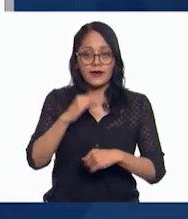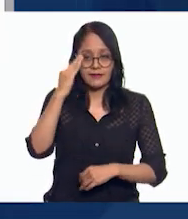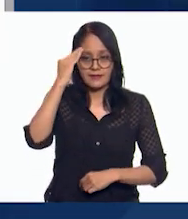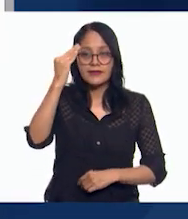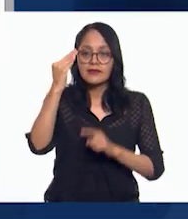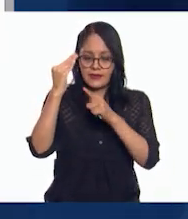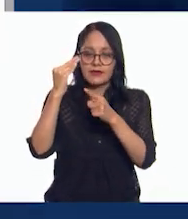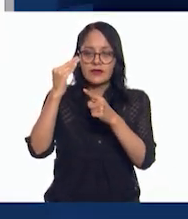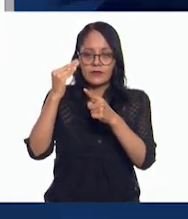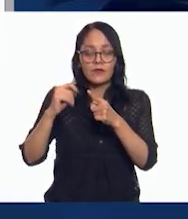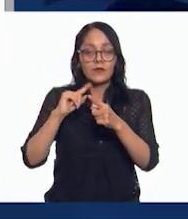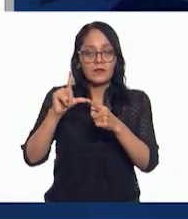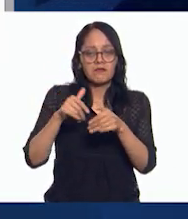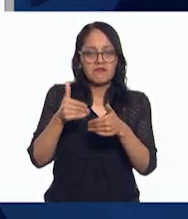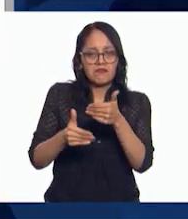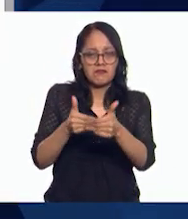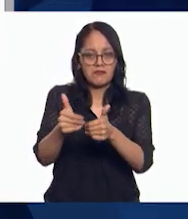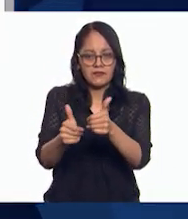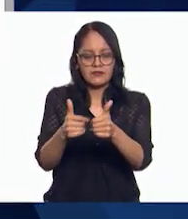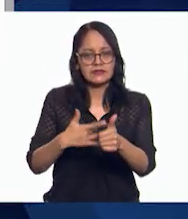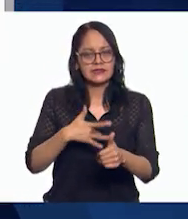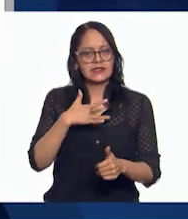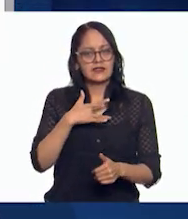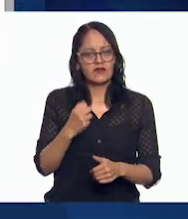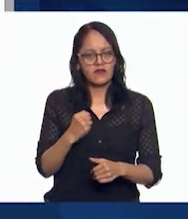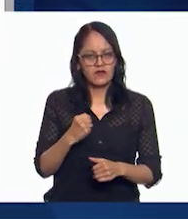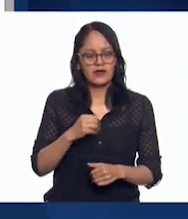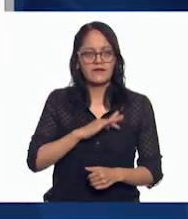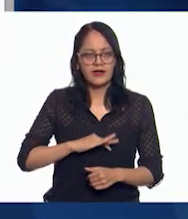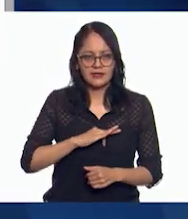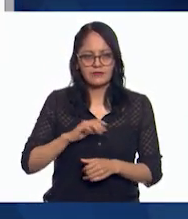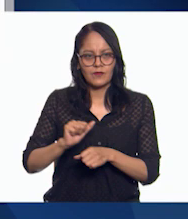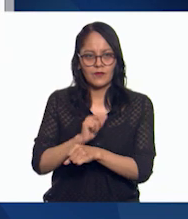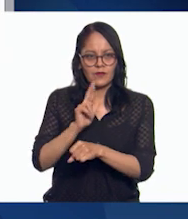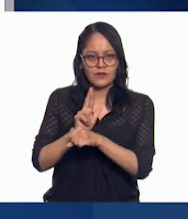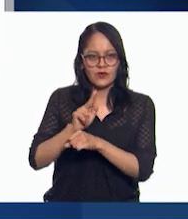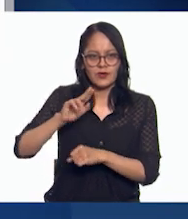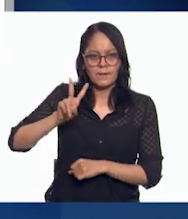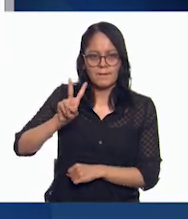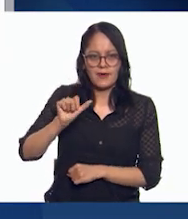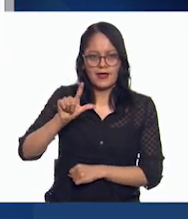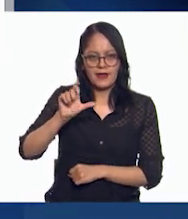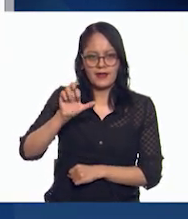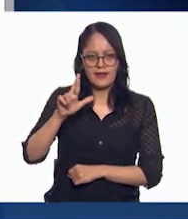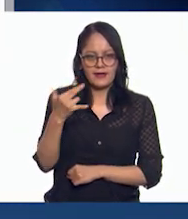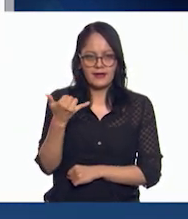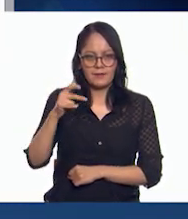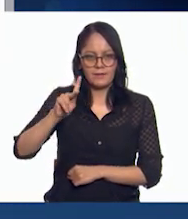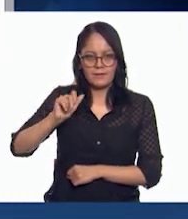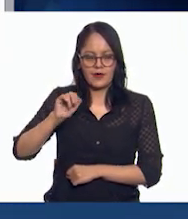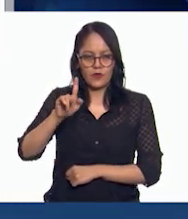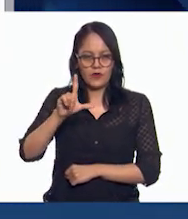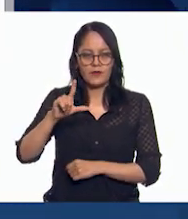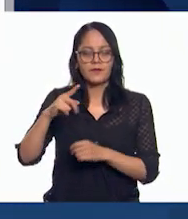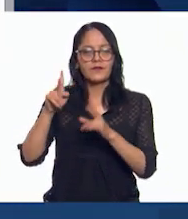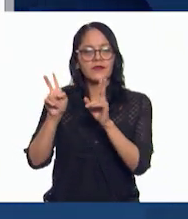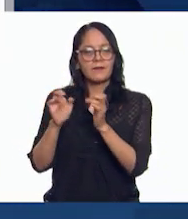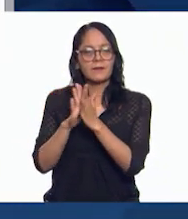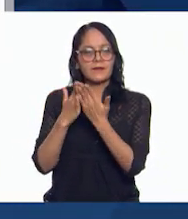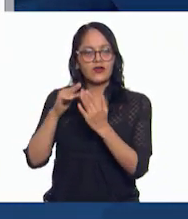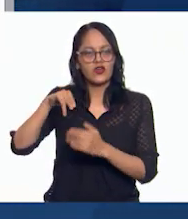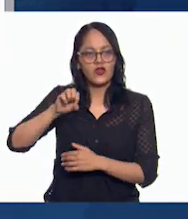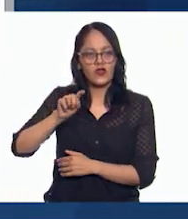se retienen solo los golpes felices. Valéry Paul, Nota sobre poesía, traducción y prólogo de Hugo Gola,